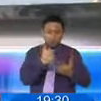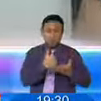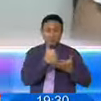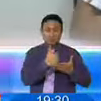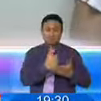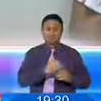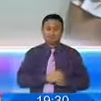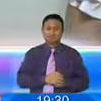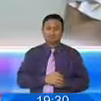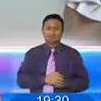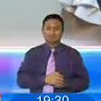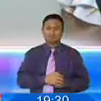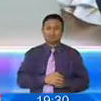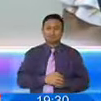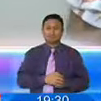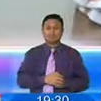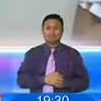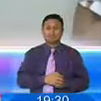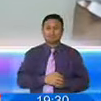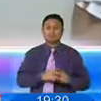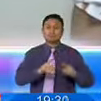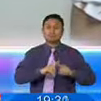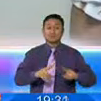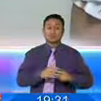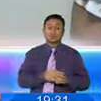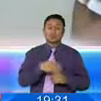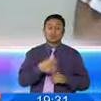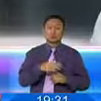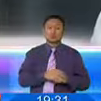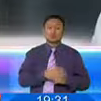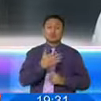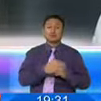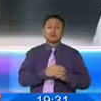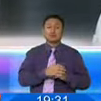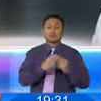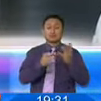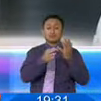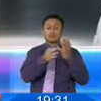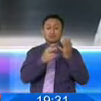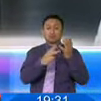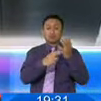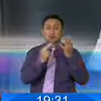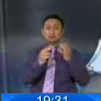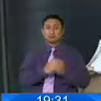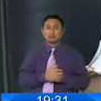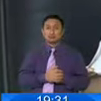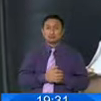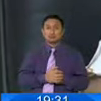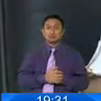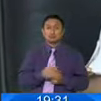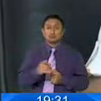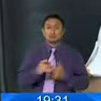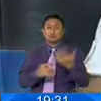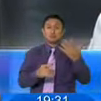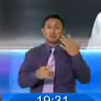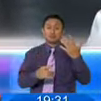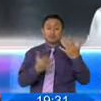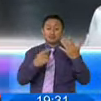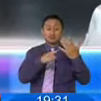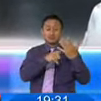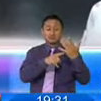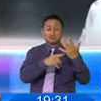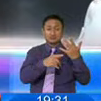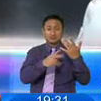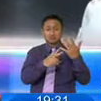Vinces. Se encuentra estable, pero con riesgo de perder un dedo. Igual hay que tener mucha precaución con la mano porque puede perder el